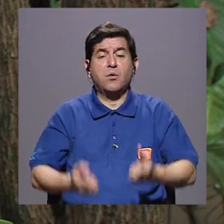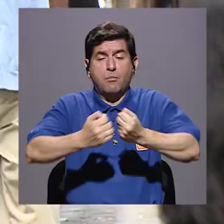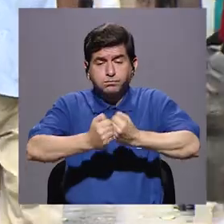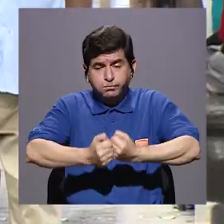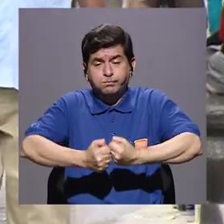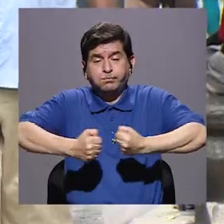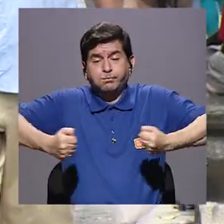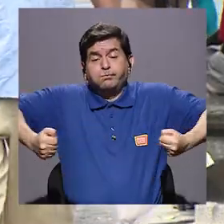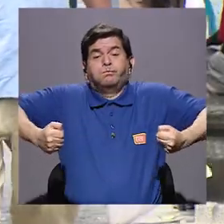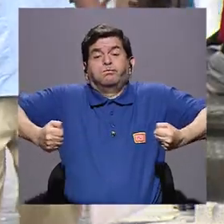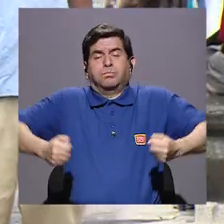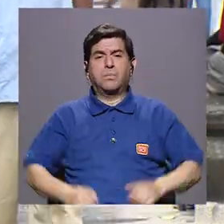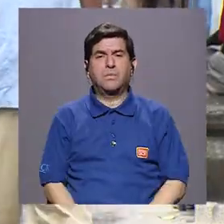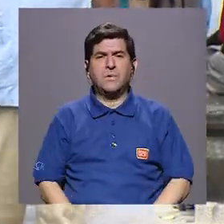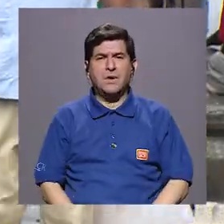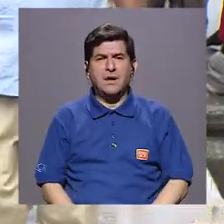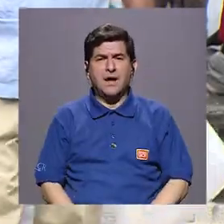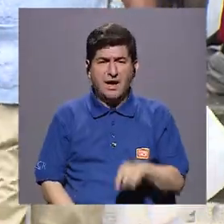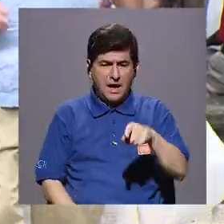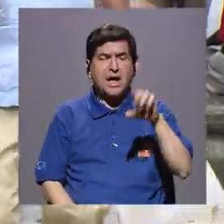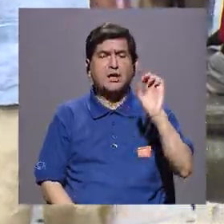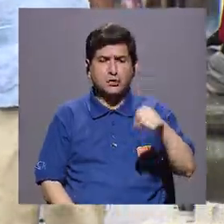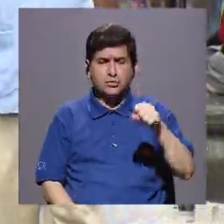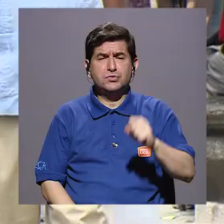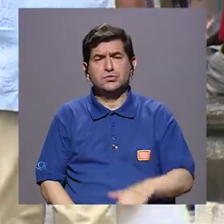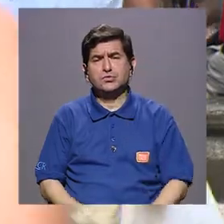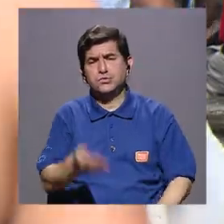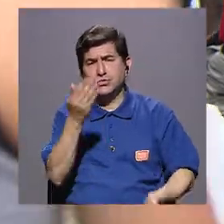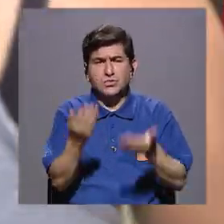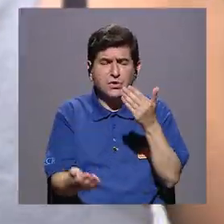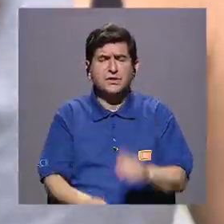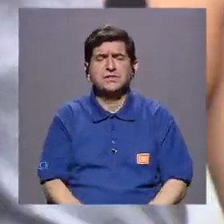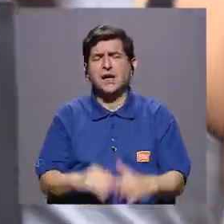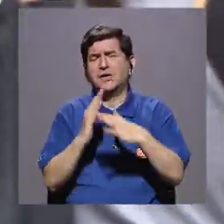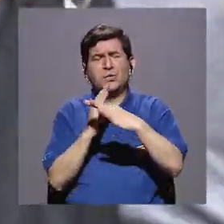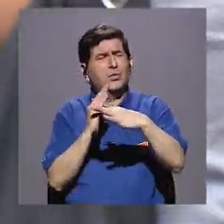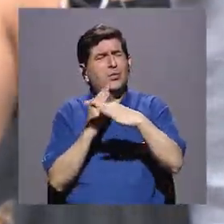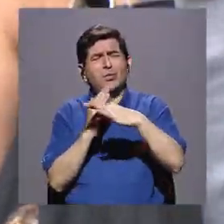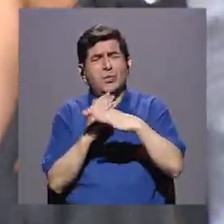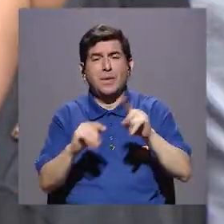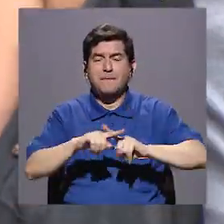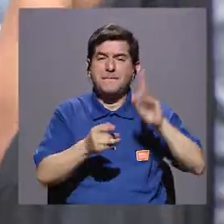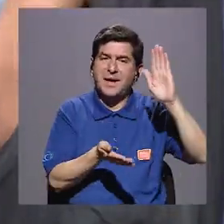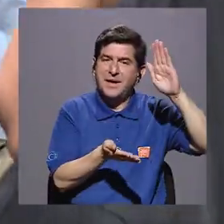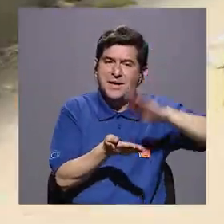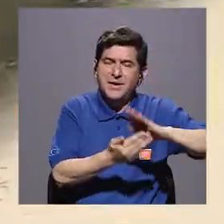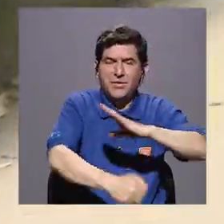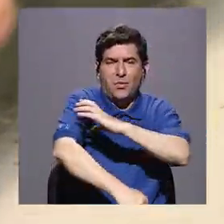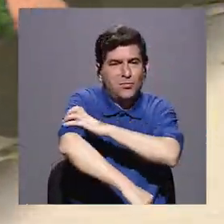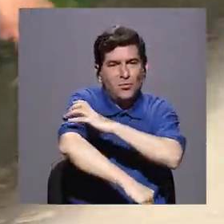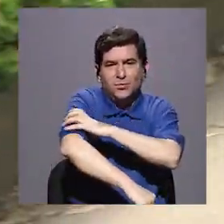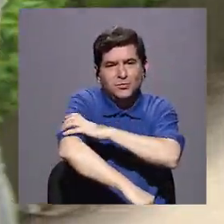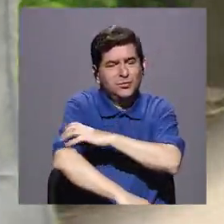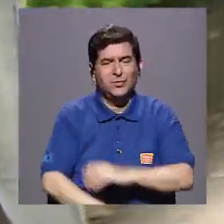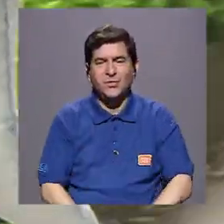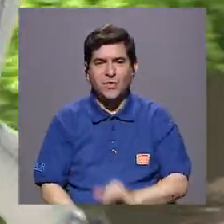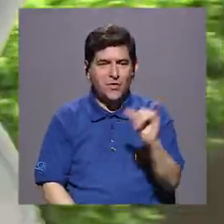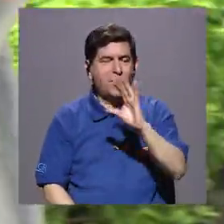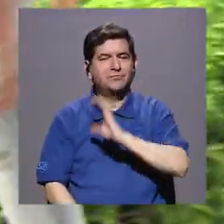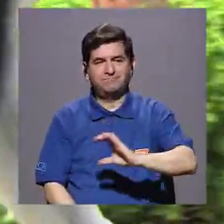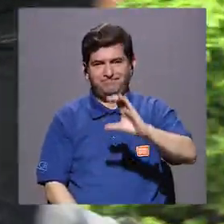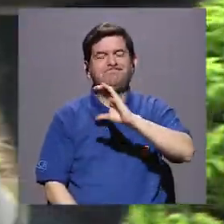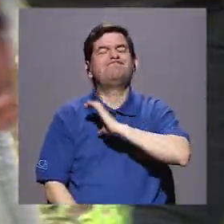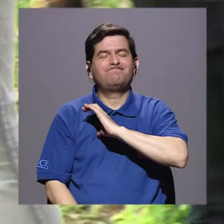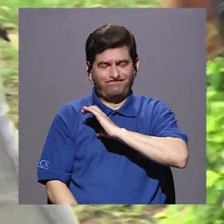obesidad, en donde hay aumento de la masa de la grasa y disminución de la masa muscular, también es